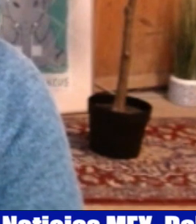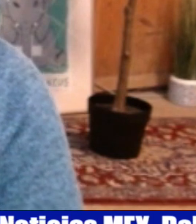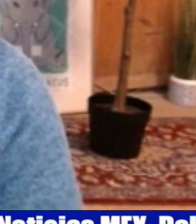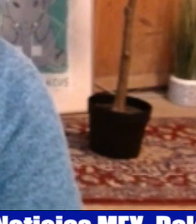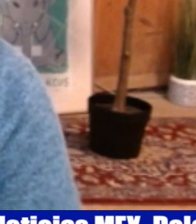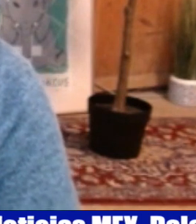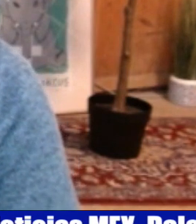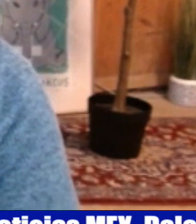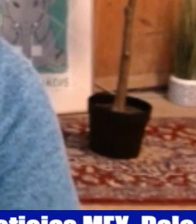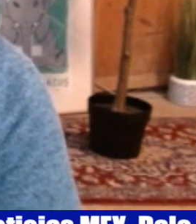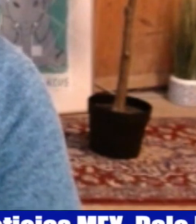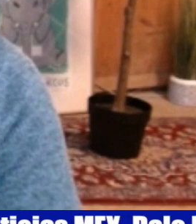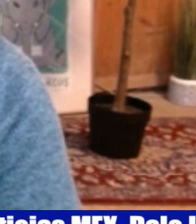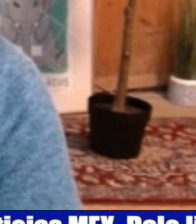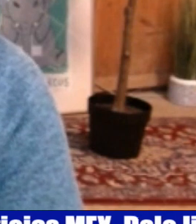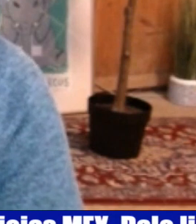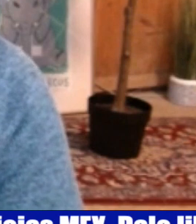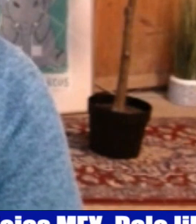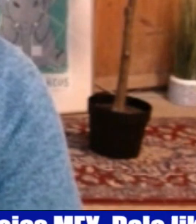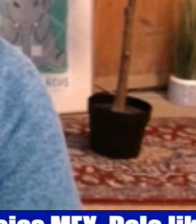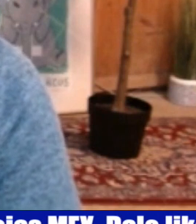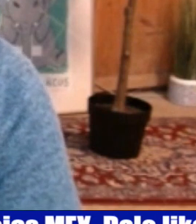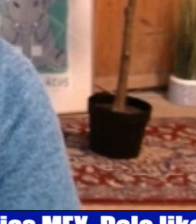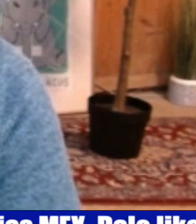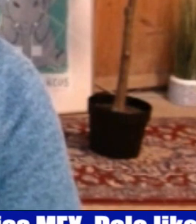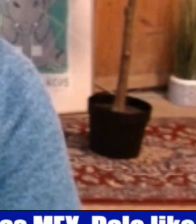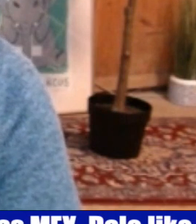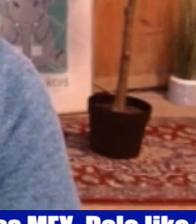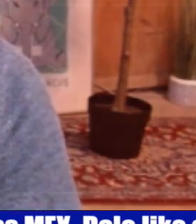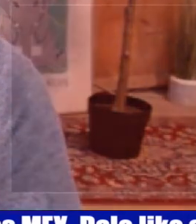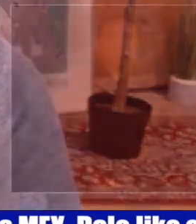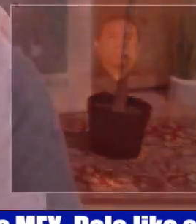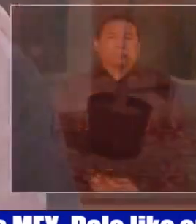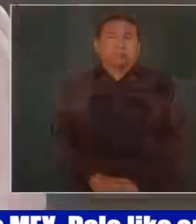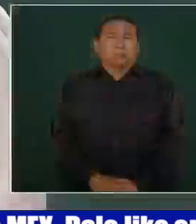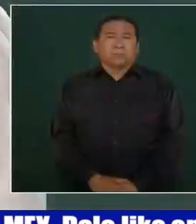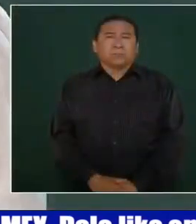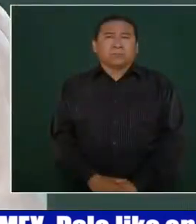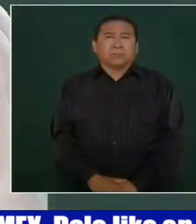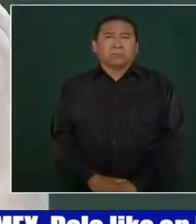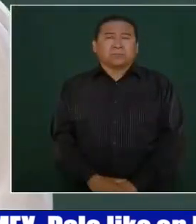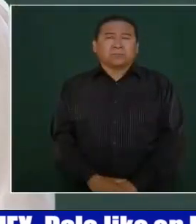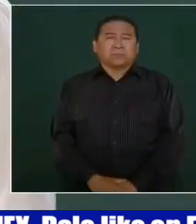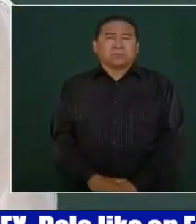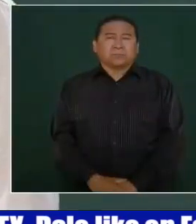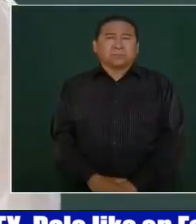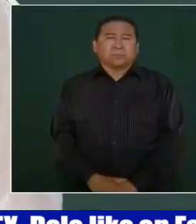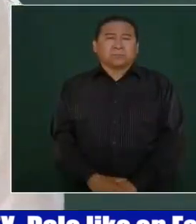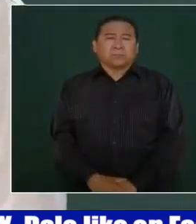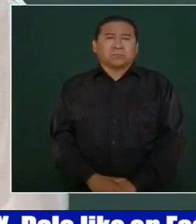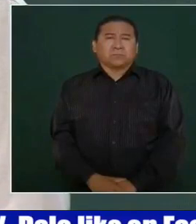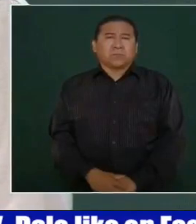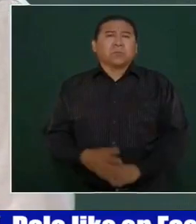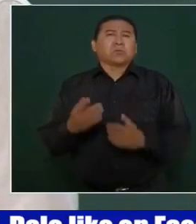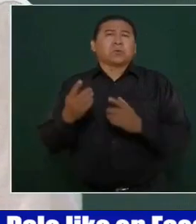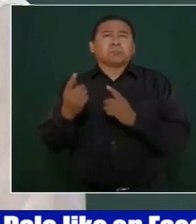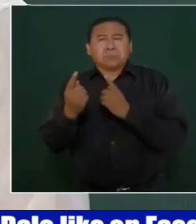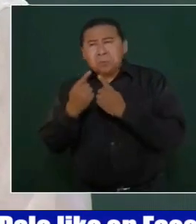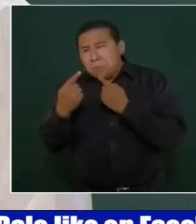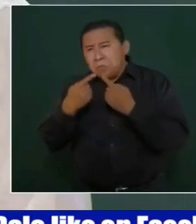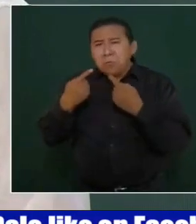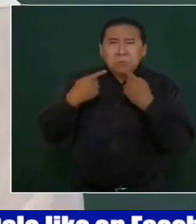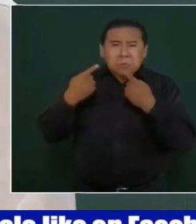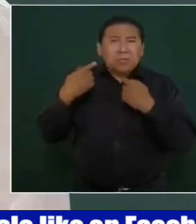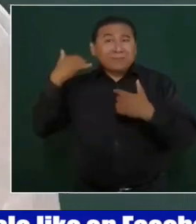en quintana roo el presidente lópez obrador habló precisamente de los problemas que han tenido en el tramo 5 del tren